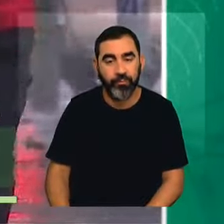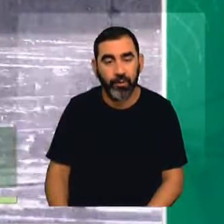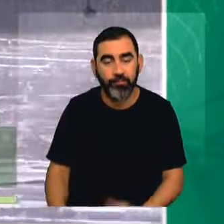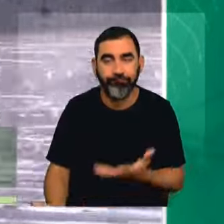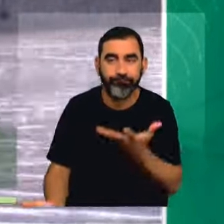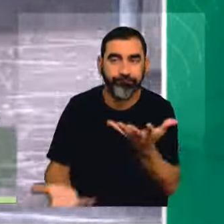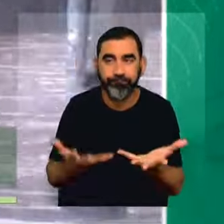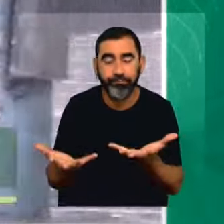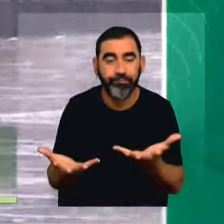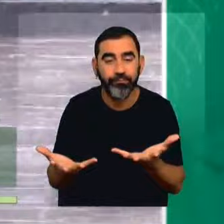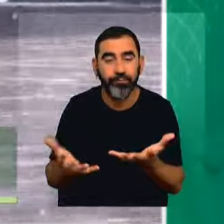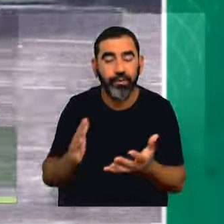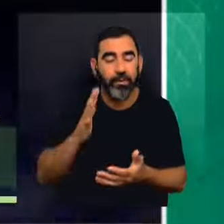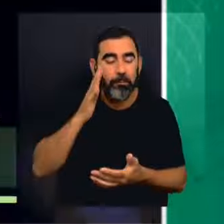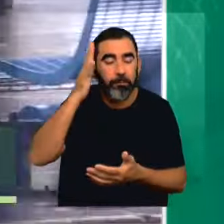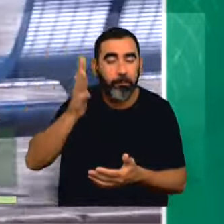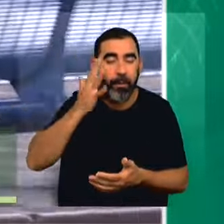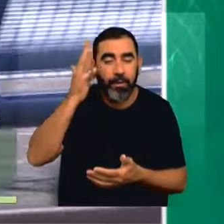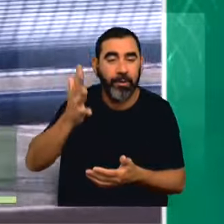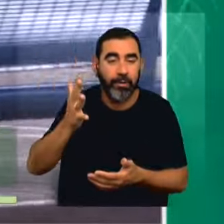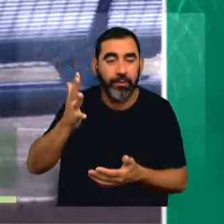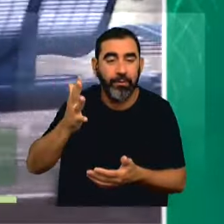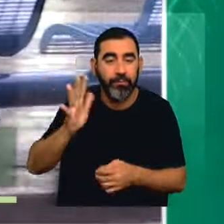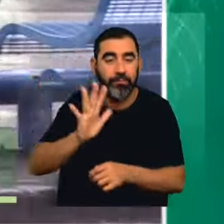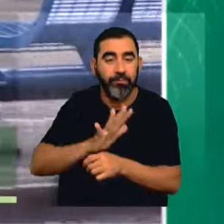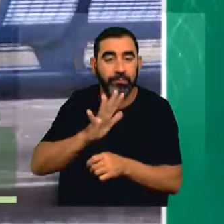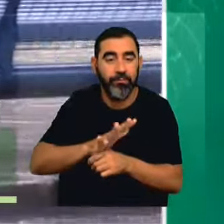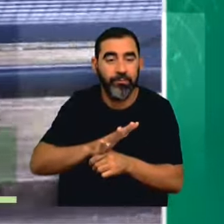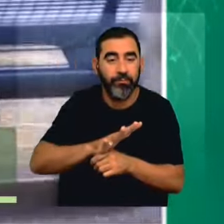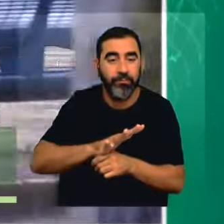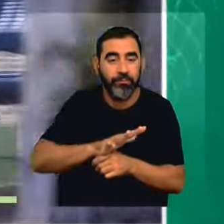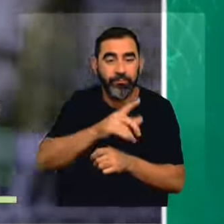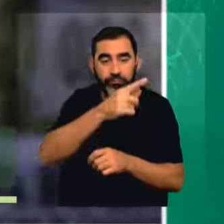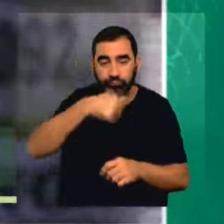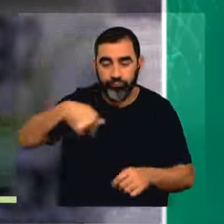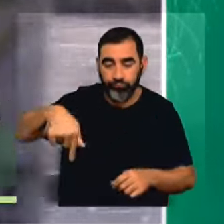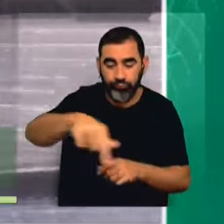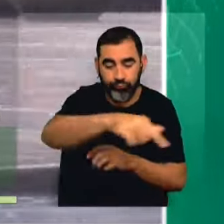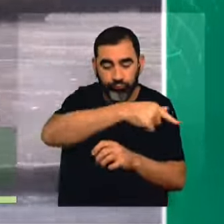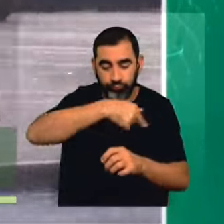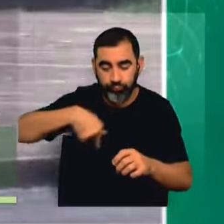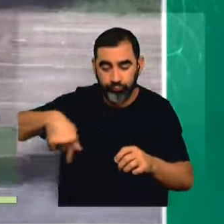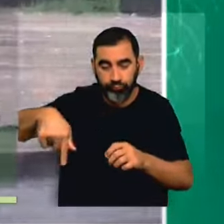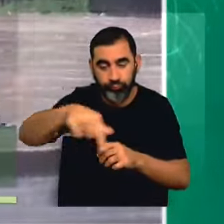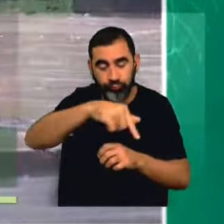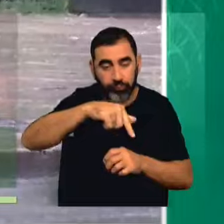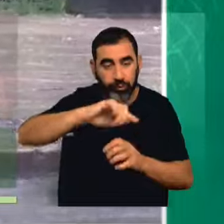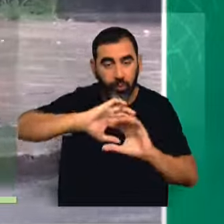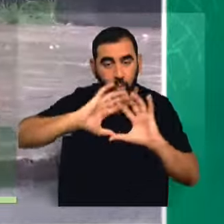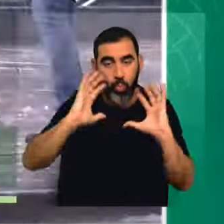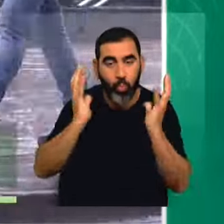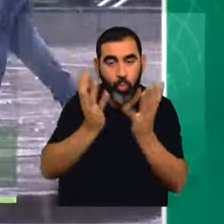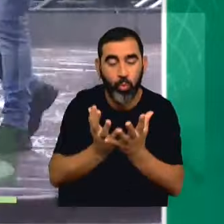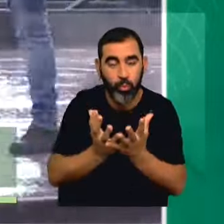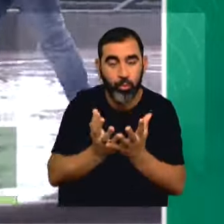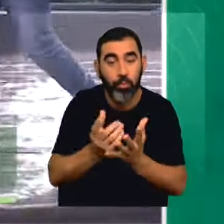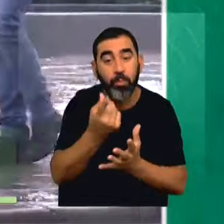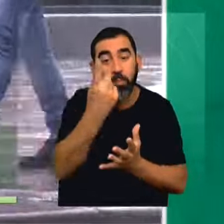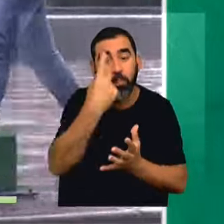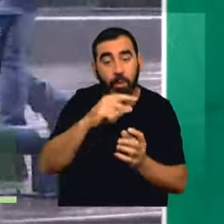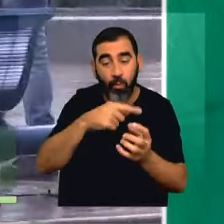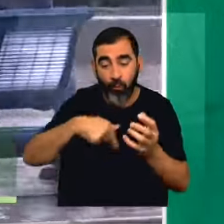esencialmente imagínate una una especie de onda que da la vuelta a la tierra alrededor de los trópicos Y a medida que va